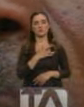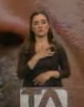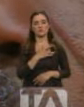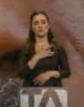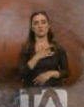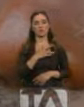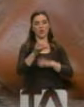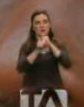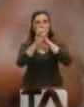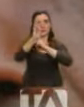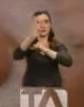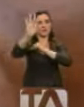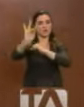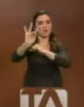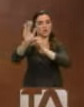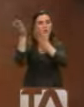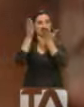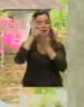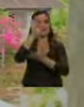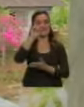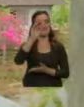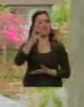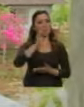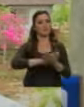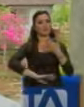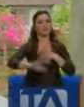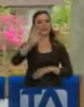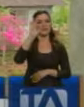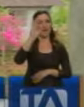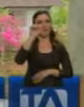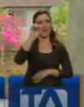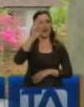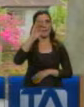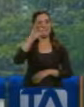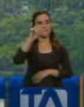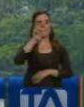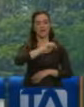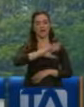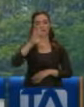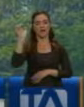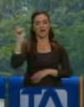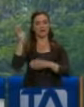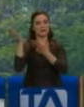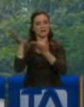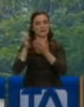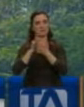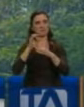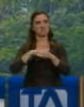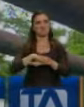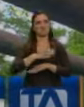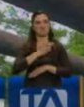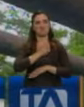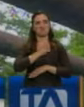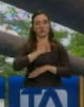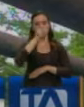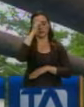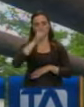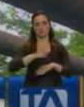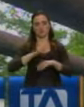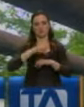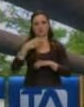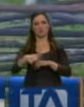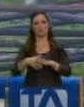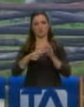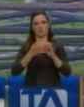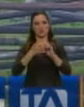A sus 68 años de edad, Fabián Caicedo prefirió abandonar su finca selva adentro porque la actividad petrolera en el campo Secoya le